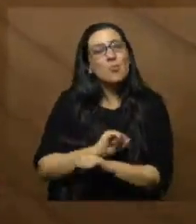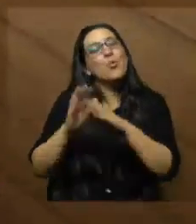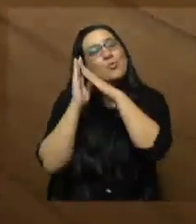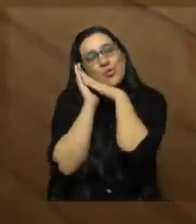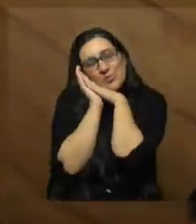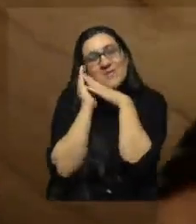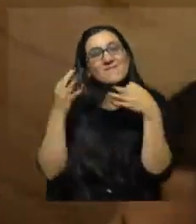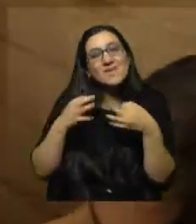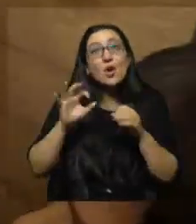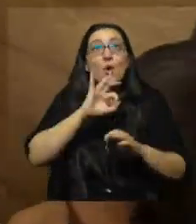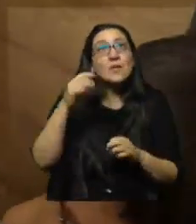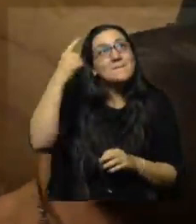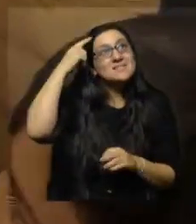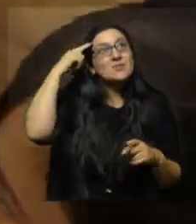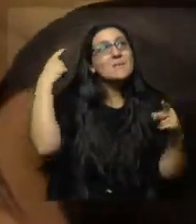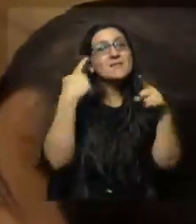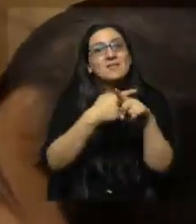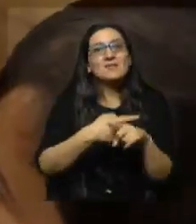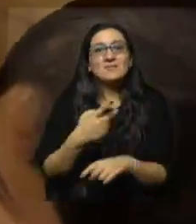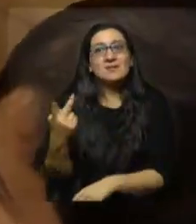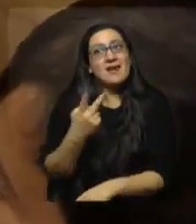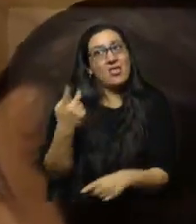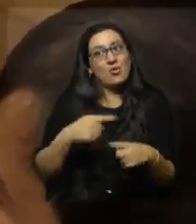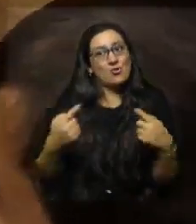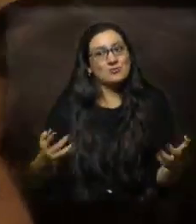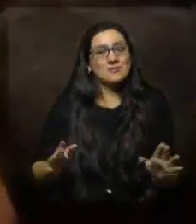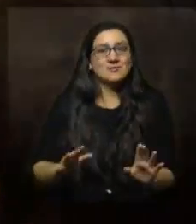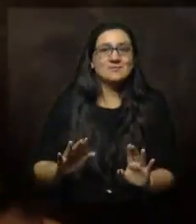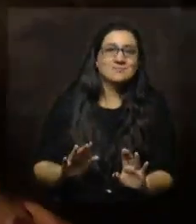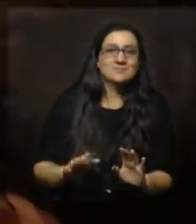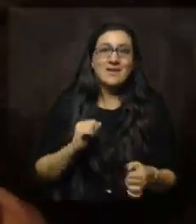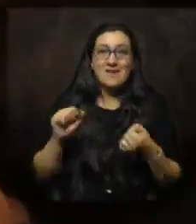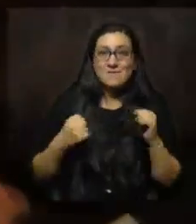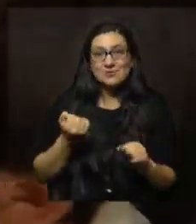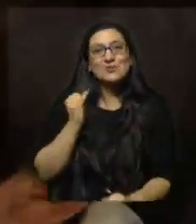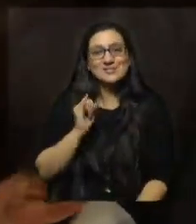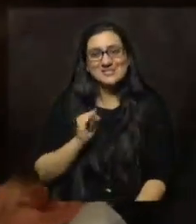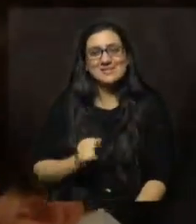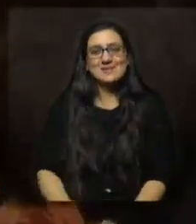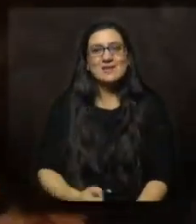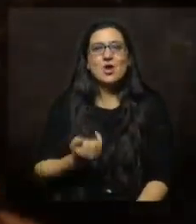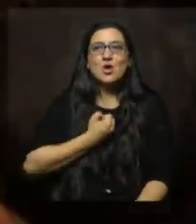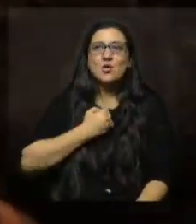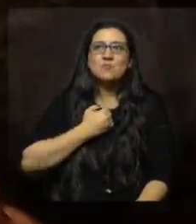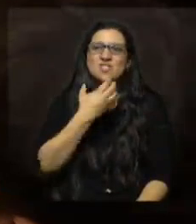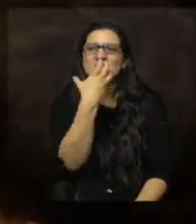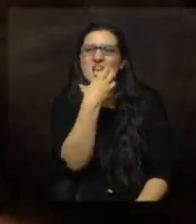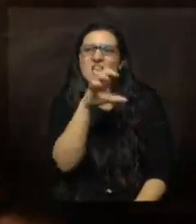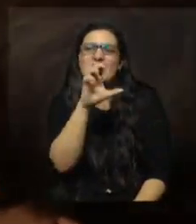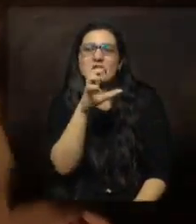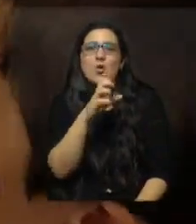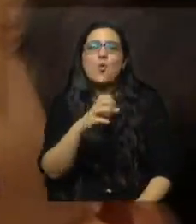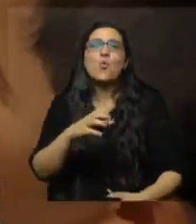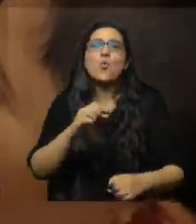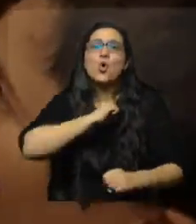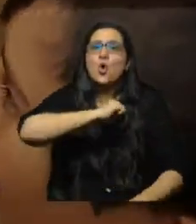o no dormía pensando en el partido? Las dos cosas. Las dos cosas, ¿no? ¿Mucho nervio? Sí. ¿Cómo se grita un gol de Uruguay? ¿Se abraza con el compañero, se